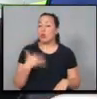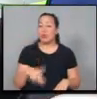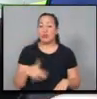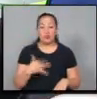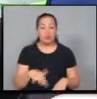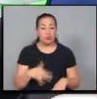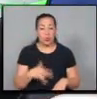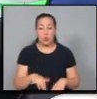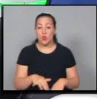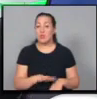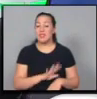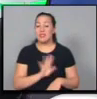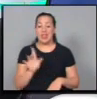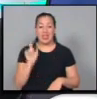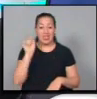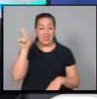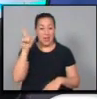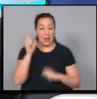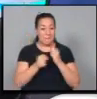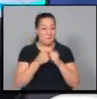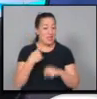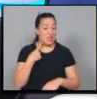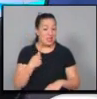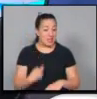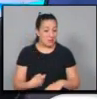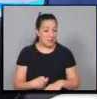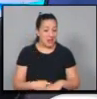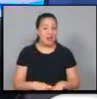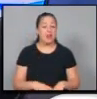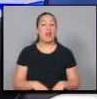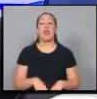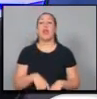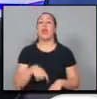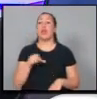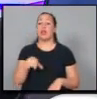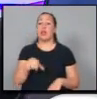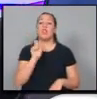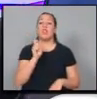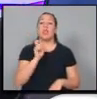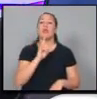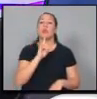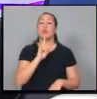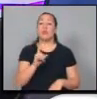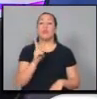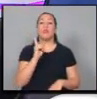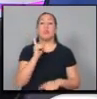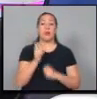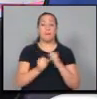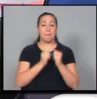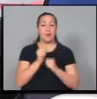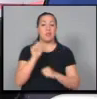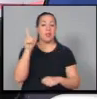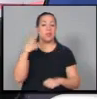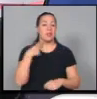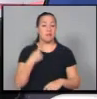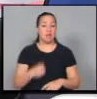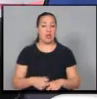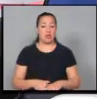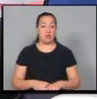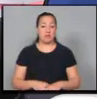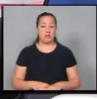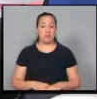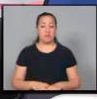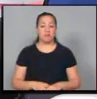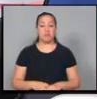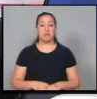servicio de catering de esa empresa catalana, que la encargada del catering sería una empresa de España. Bueno.